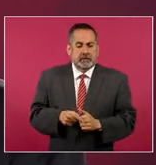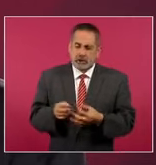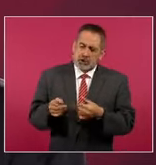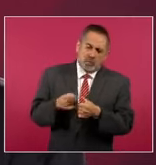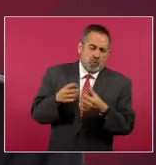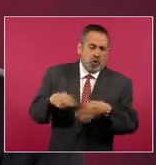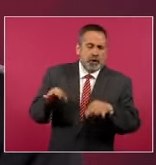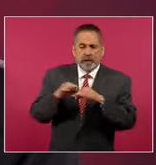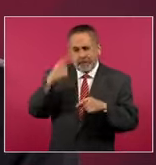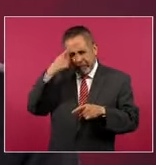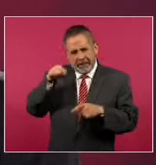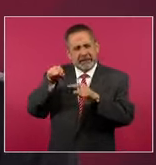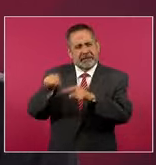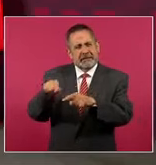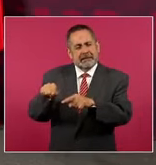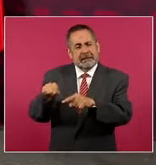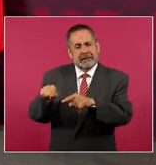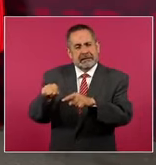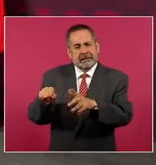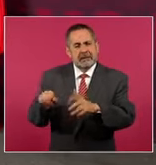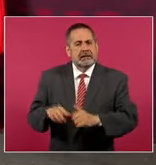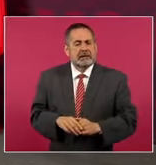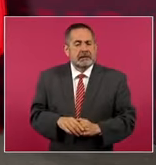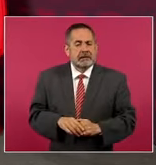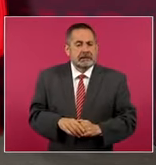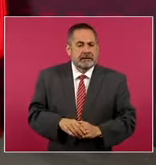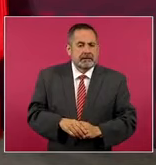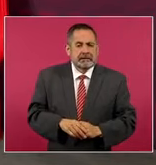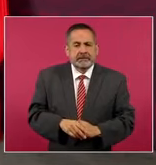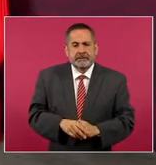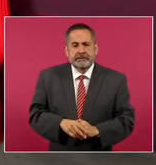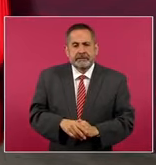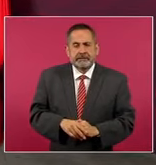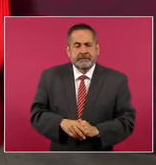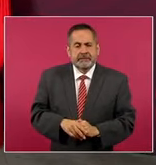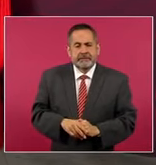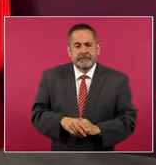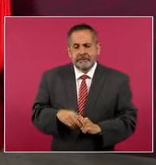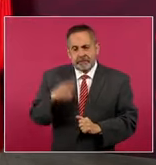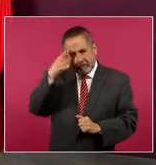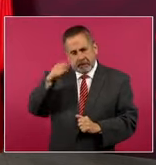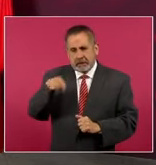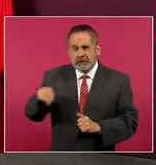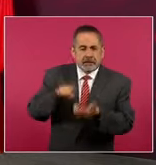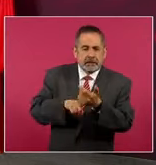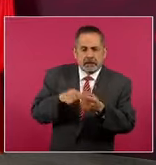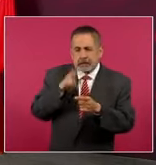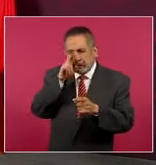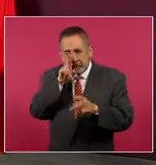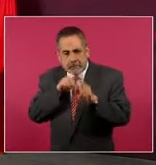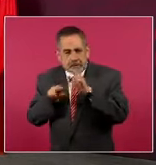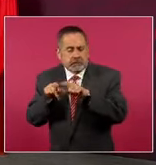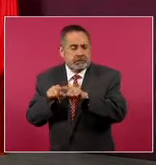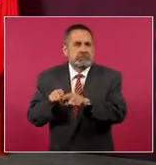fundamental, que tiene que ver con pues la preocupación